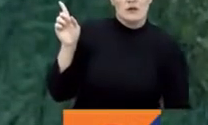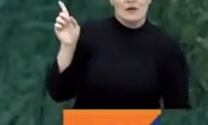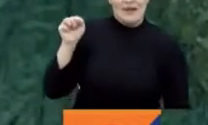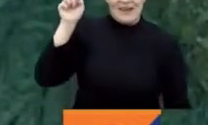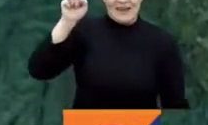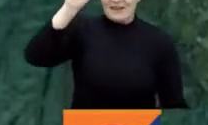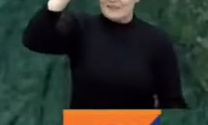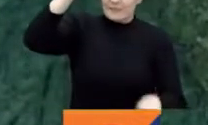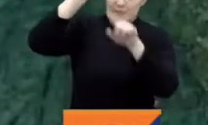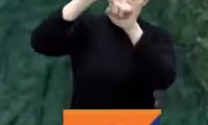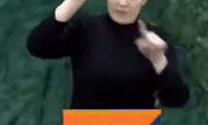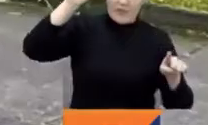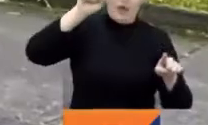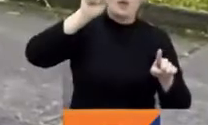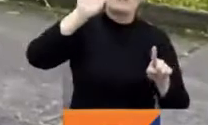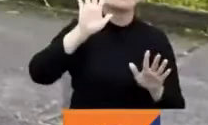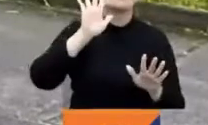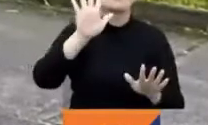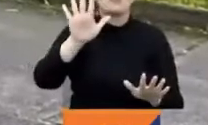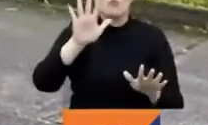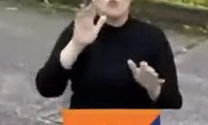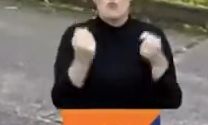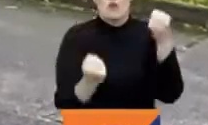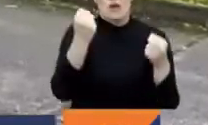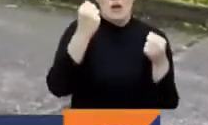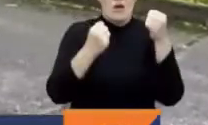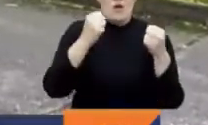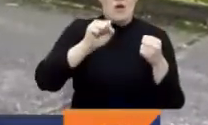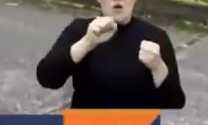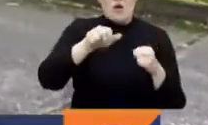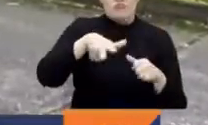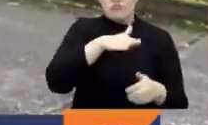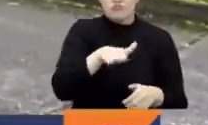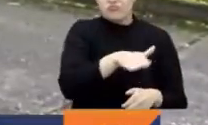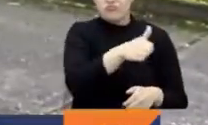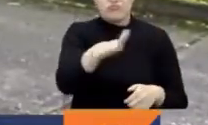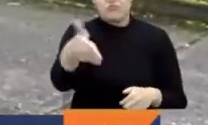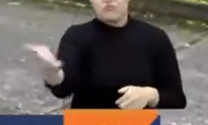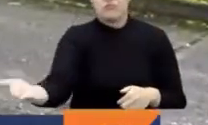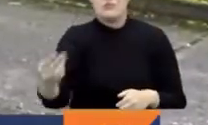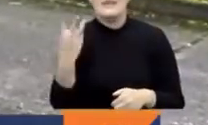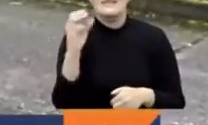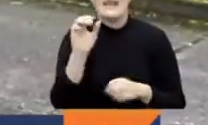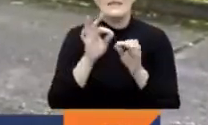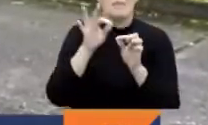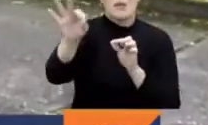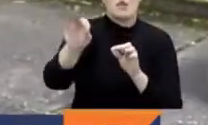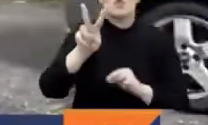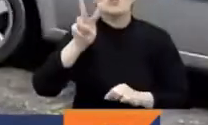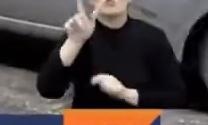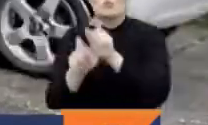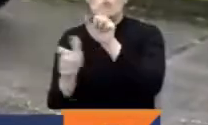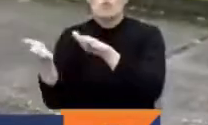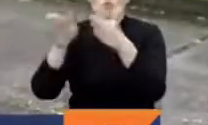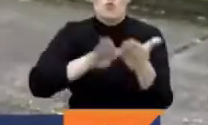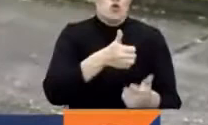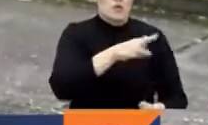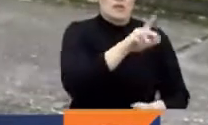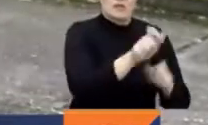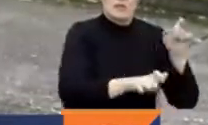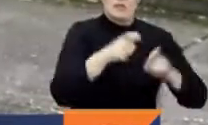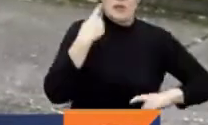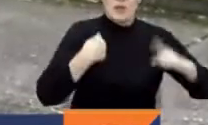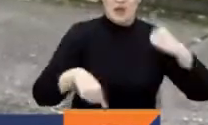Rosa, donde un vehículo de transporte particular rodó unos 30 metros, dos personas fallecieron y 13 más resultaron heridas y fueron